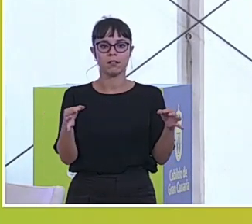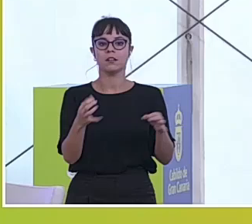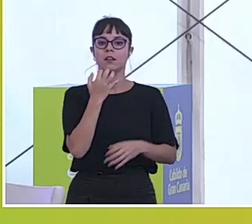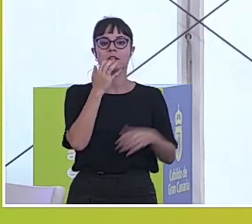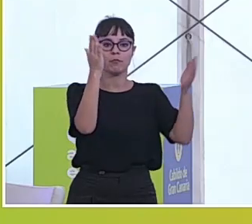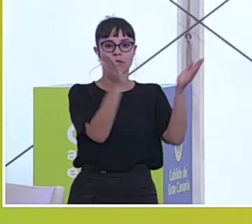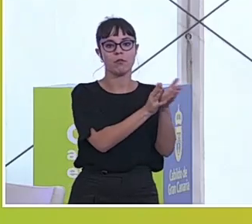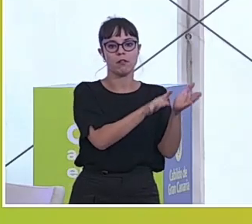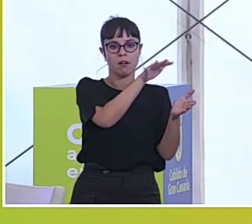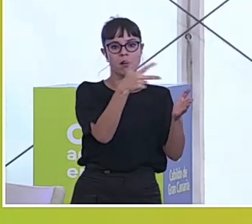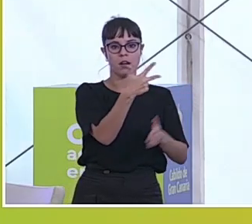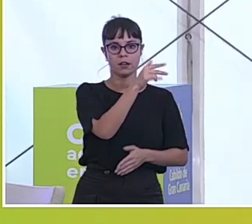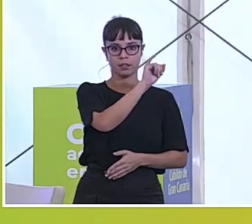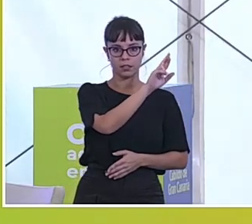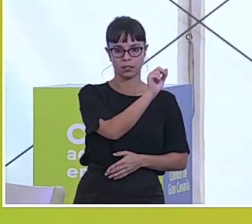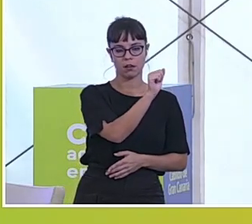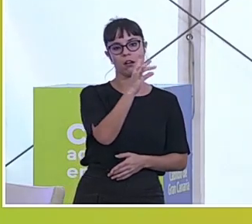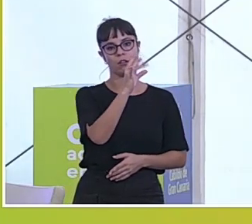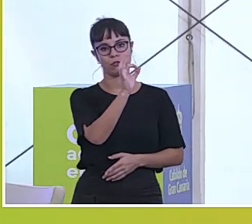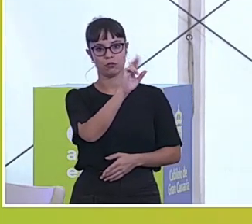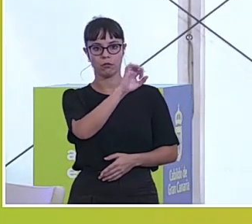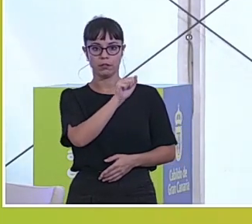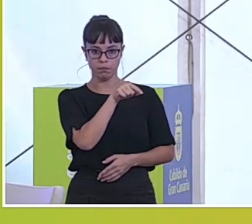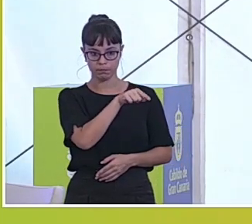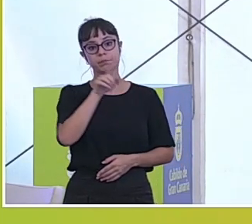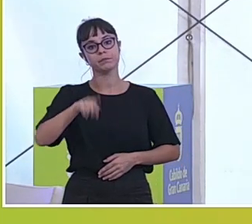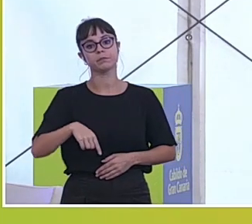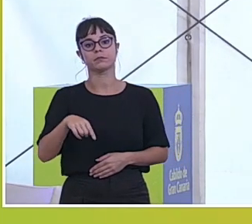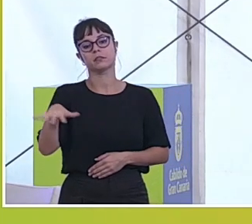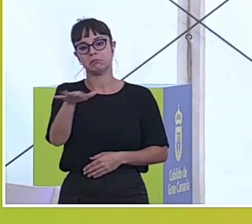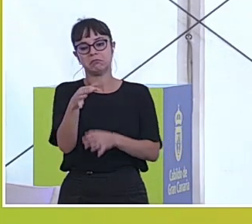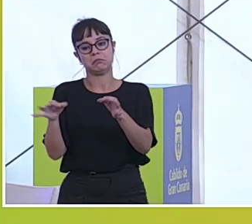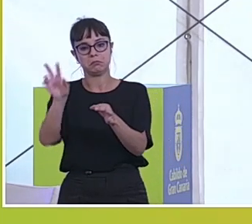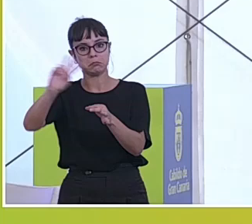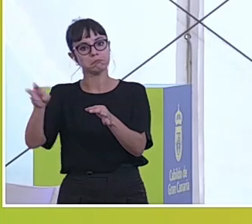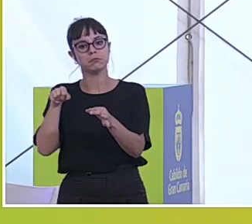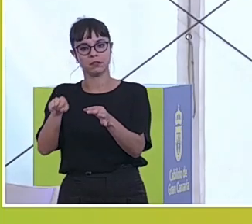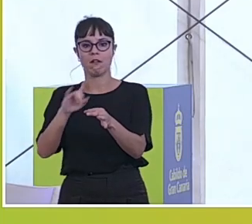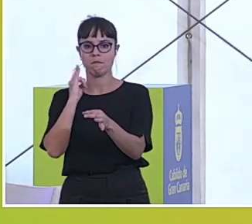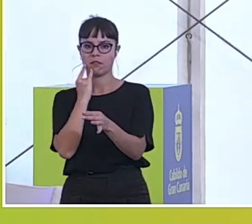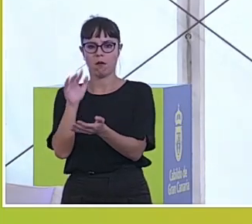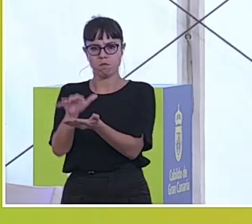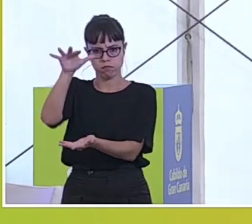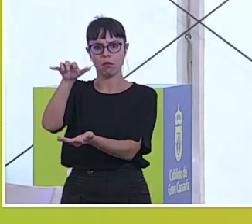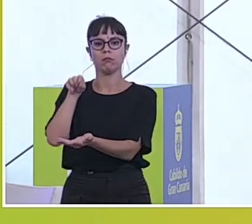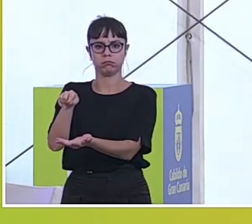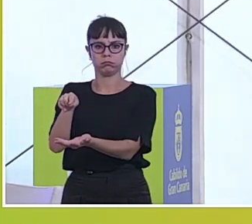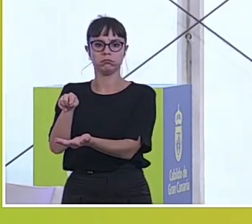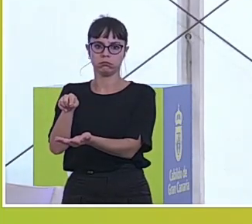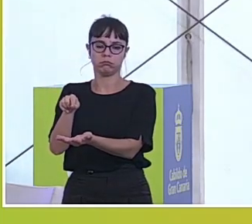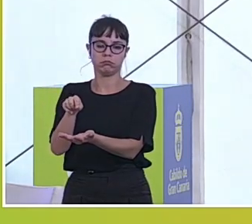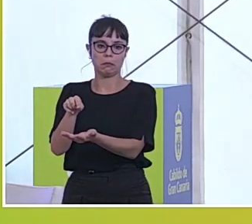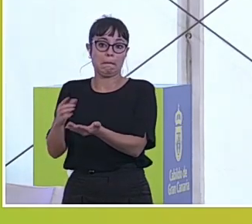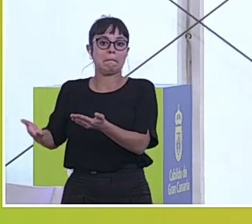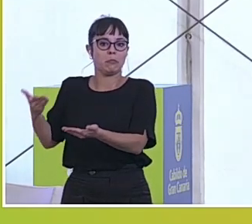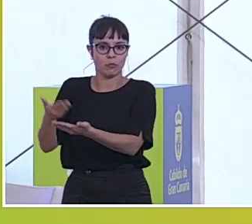Girasoria. Se están planteando también otras alternativas de almacenamiento a gran escala en otras islas, ¿vale? La batería, ¿vale? Y el